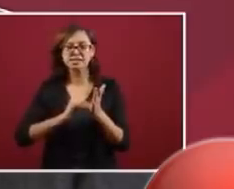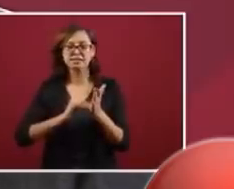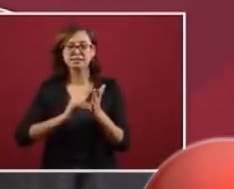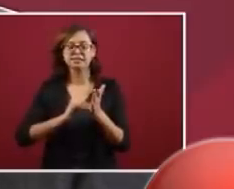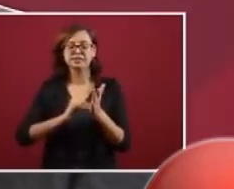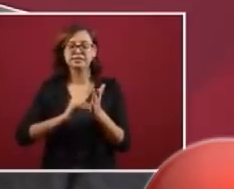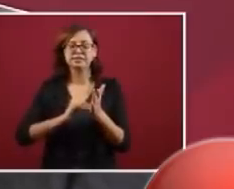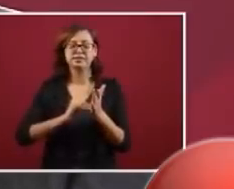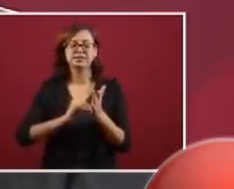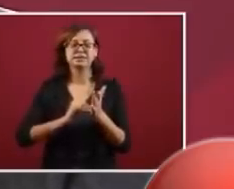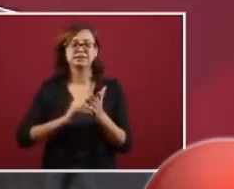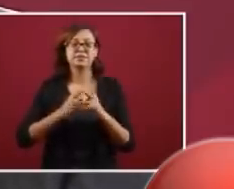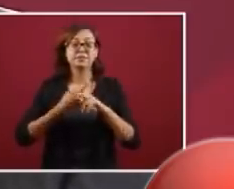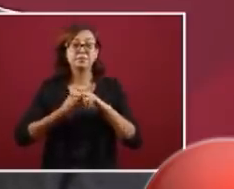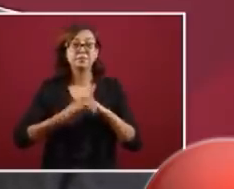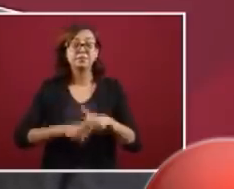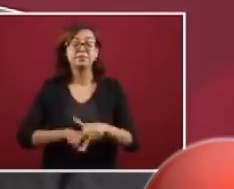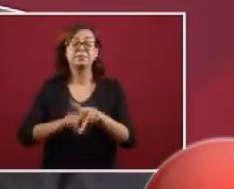desde